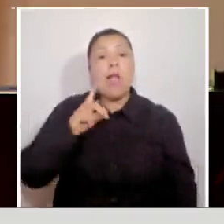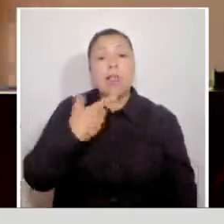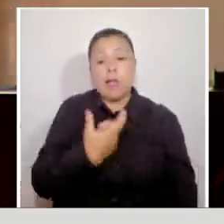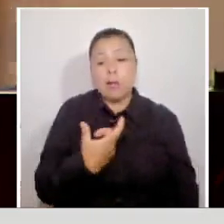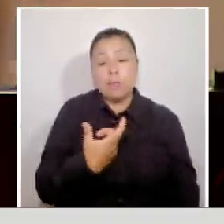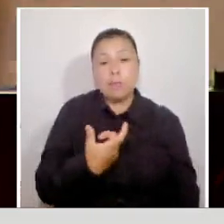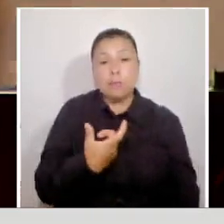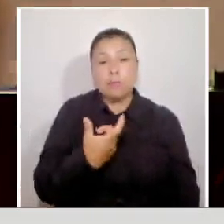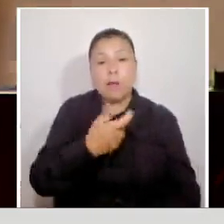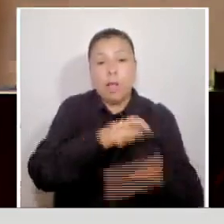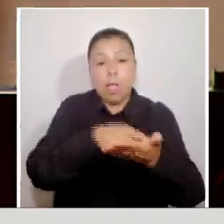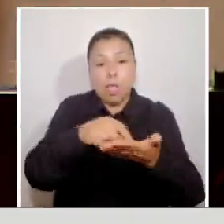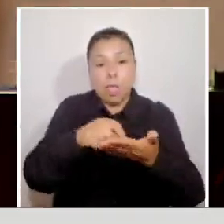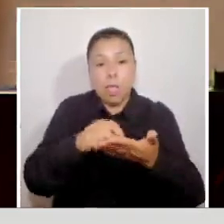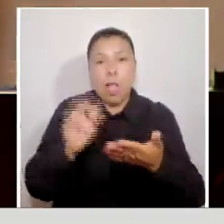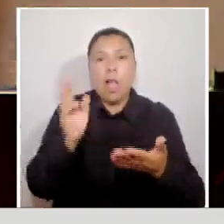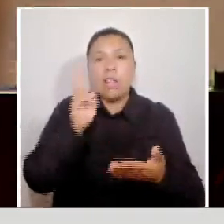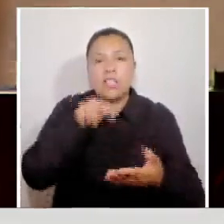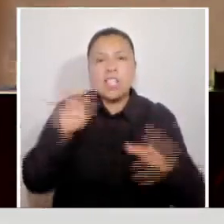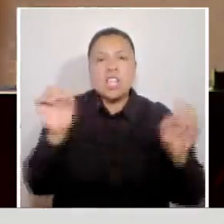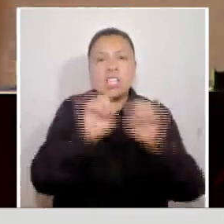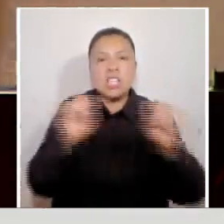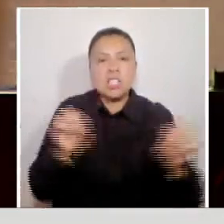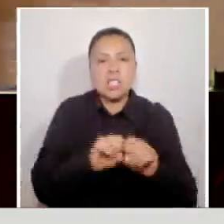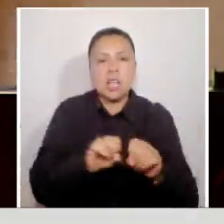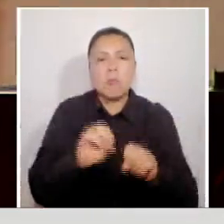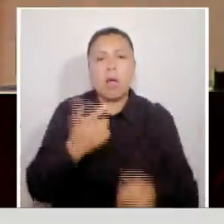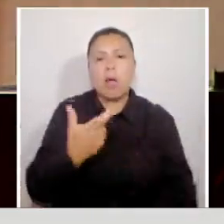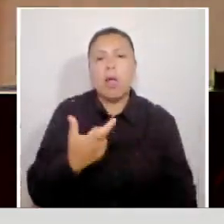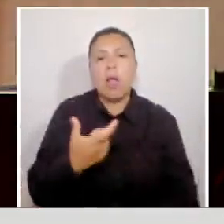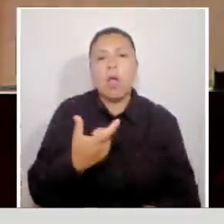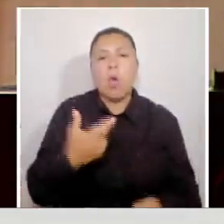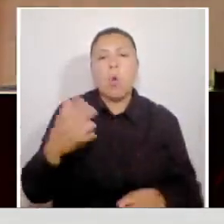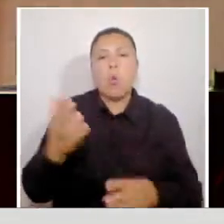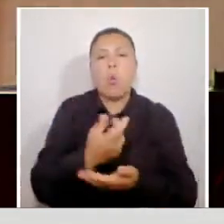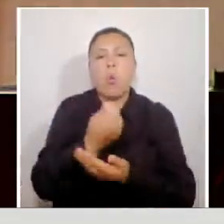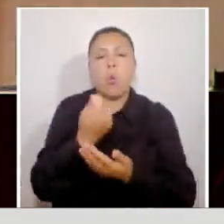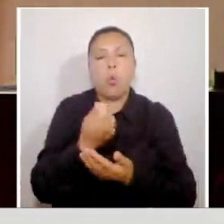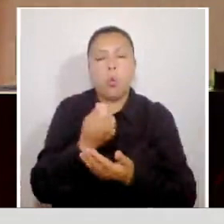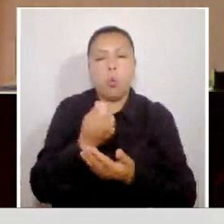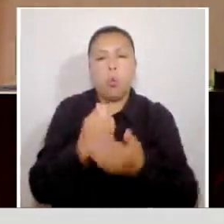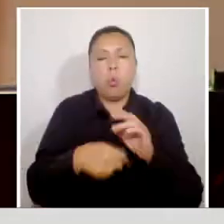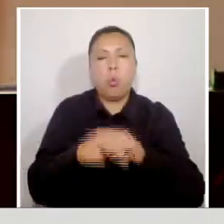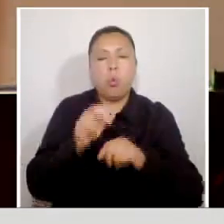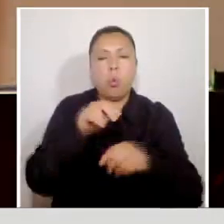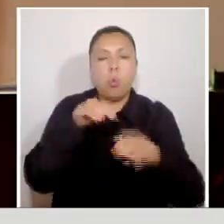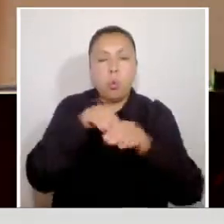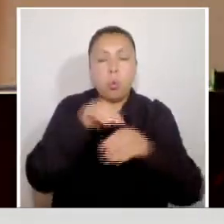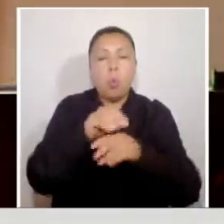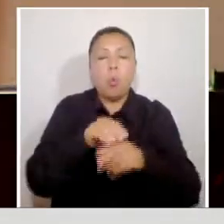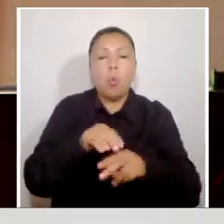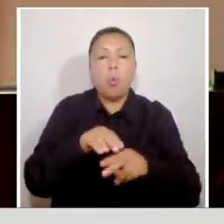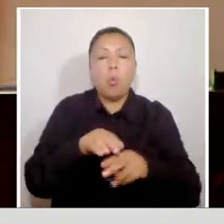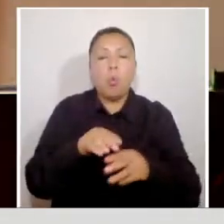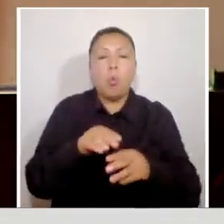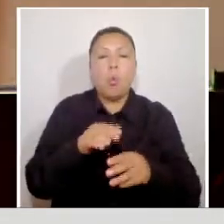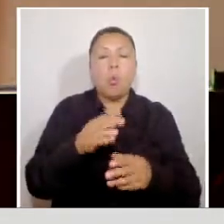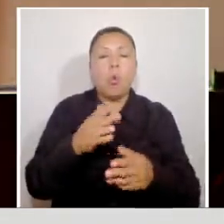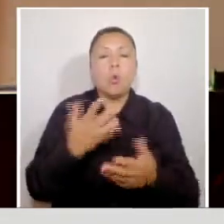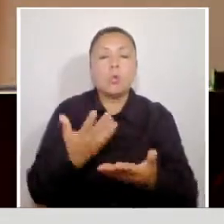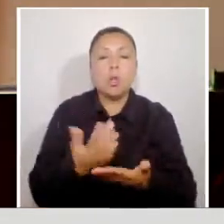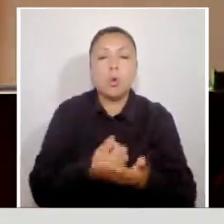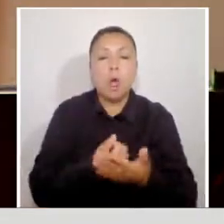mano Sin un sistema que de cuenta de cuánto es la recaudación total y cuánto es lo que se obtiene por la